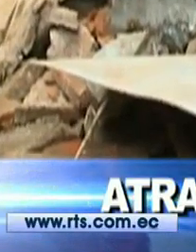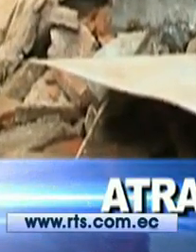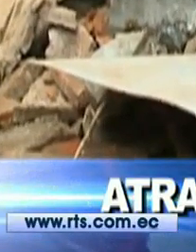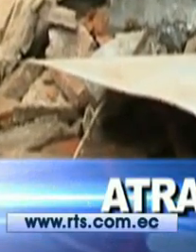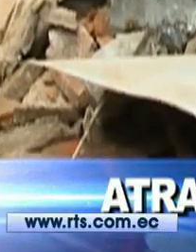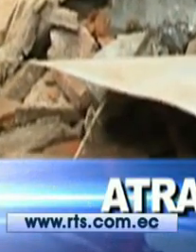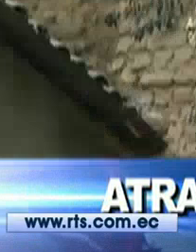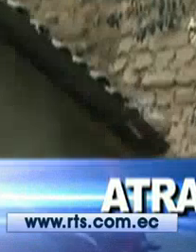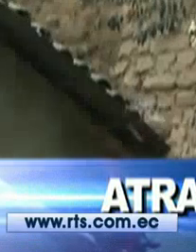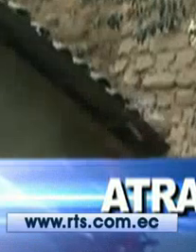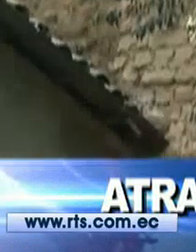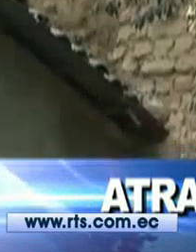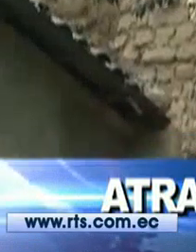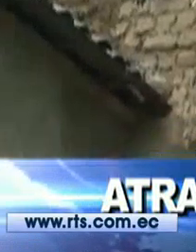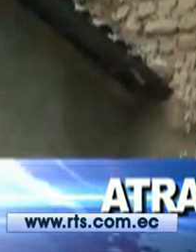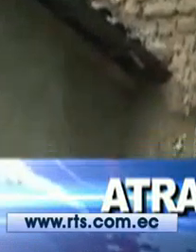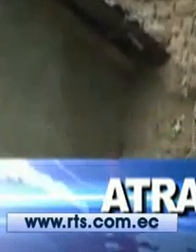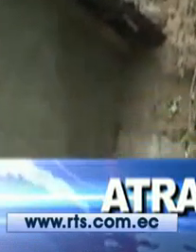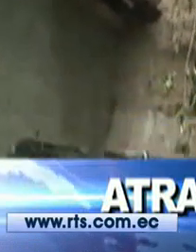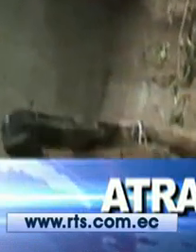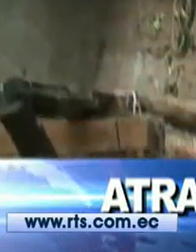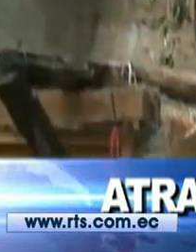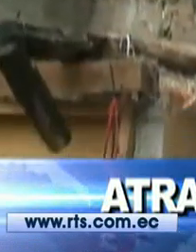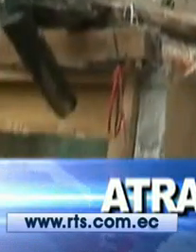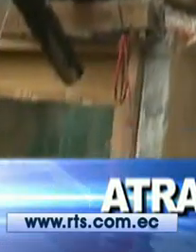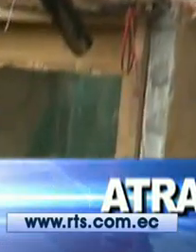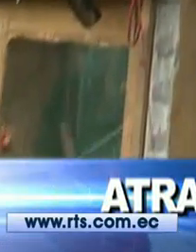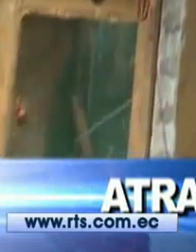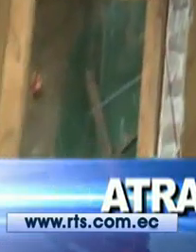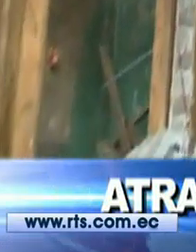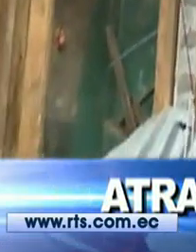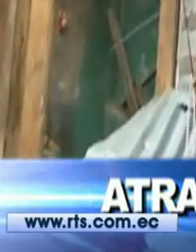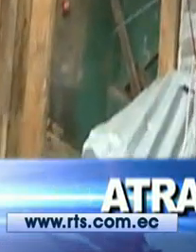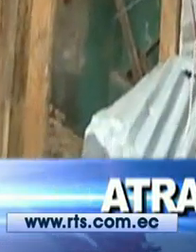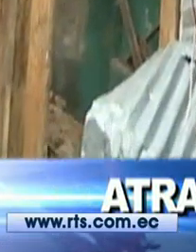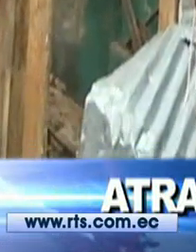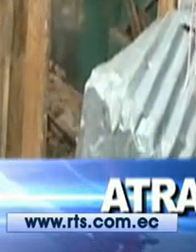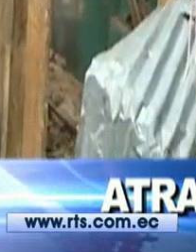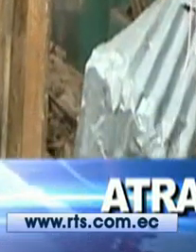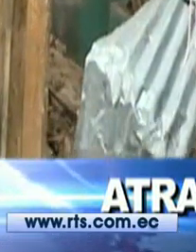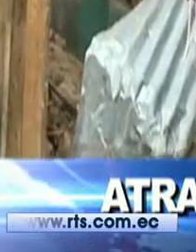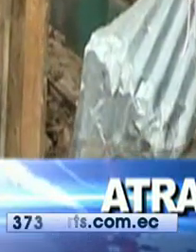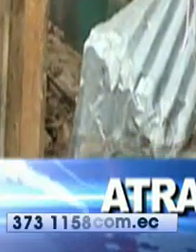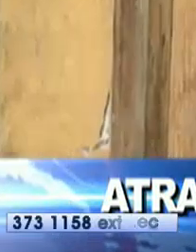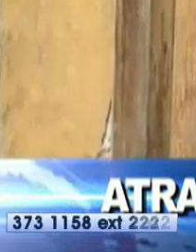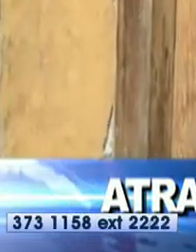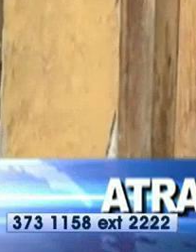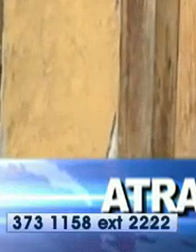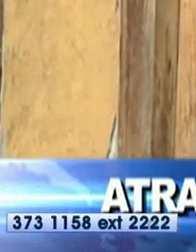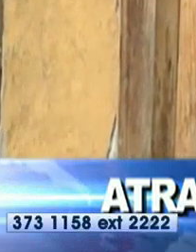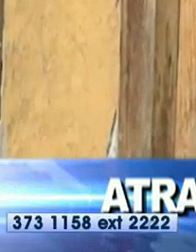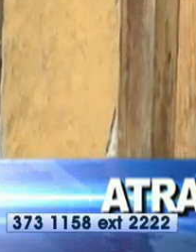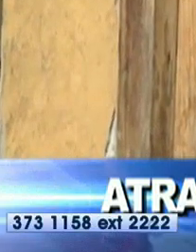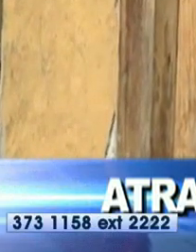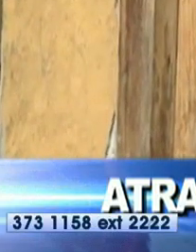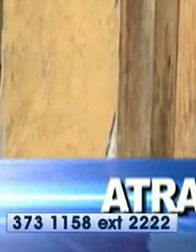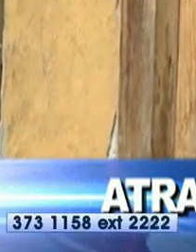Enseguida, pared de casa patrimonial colapsó, dejó a una familia atrapada bajo